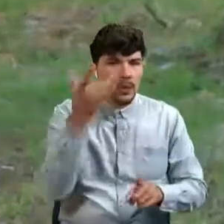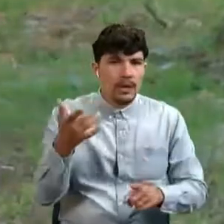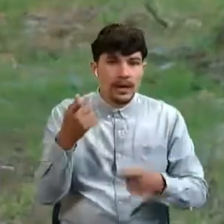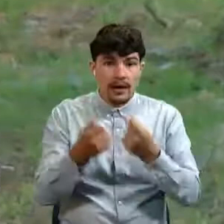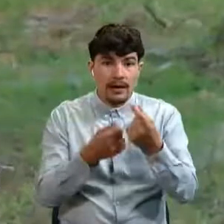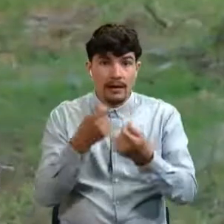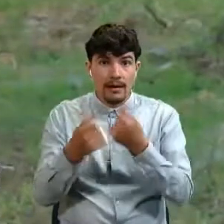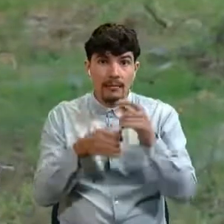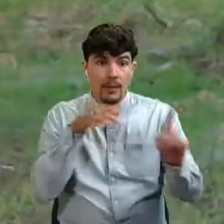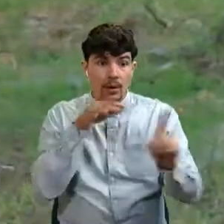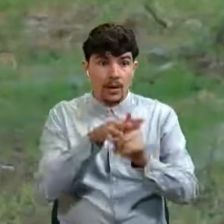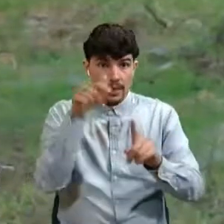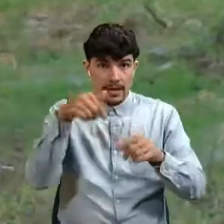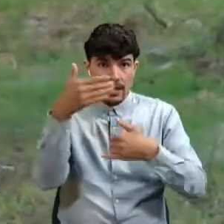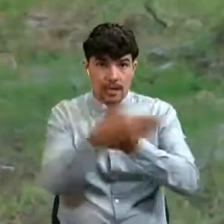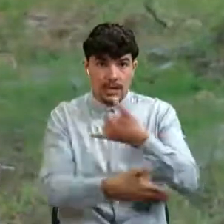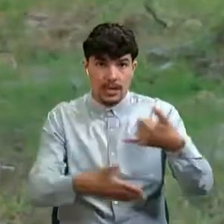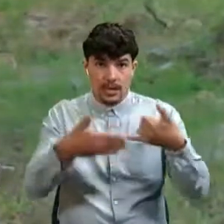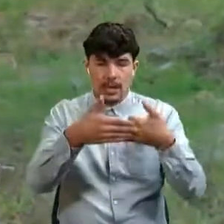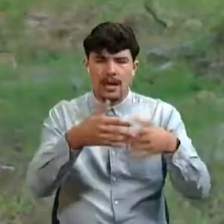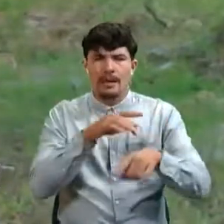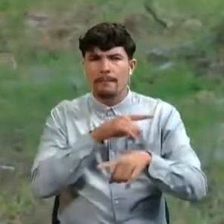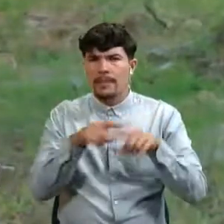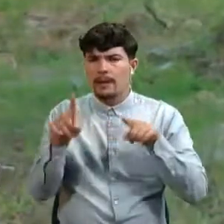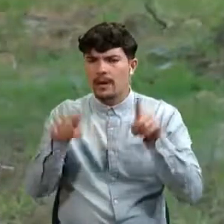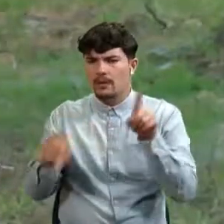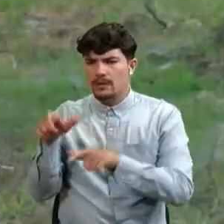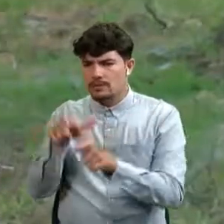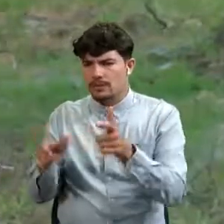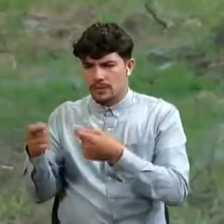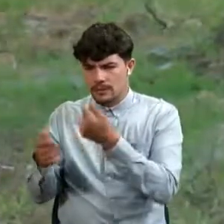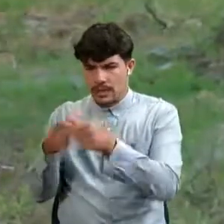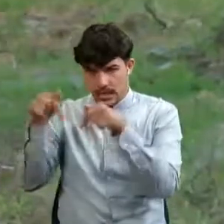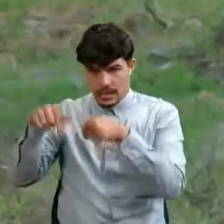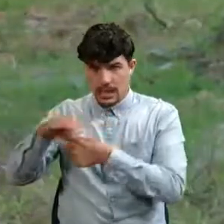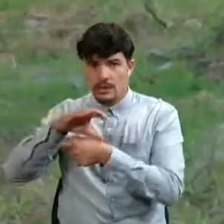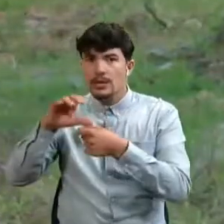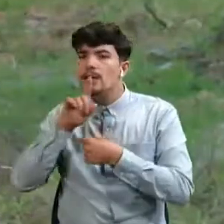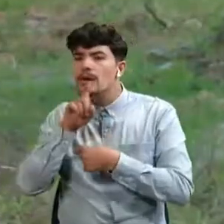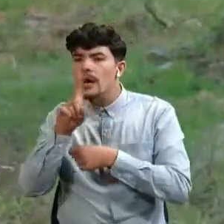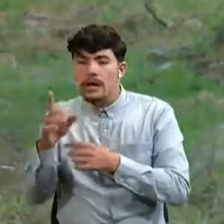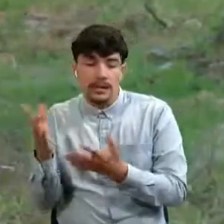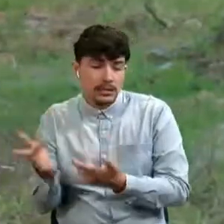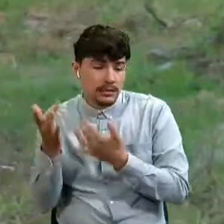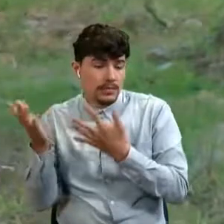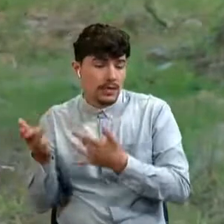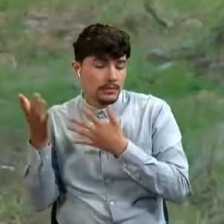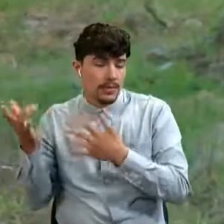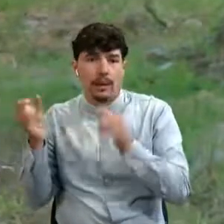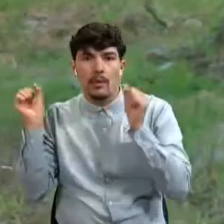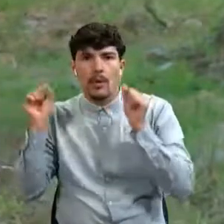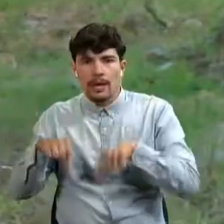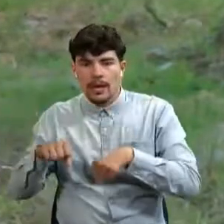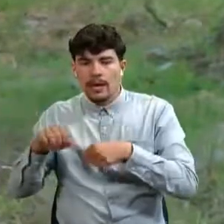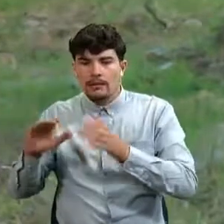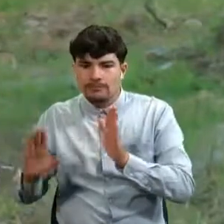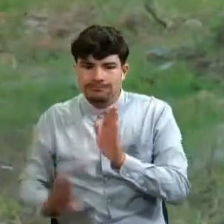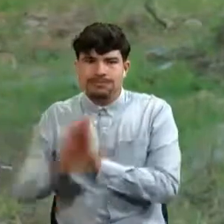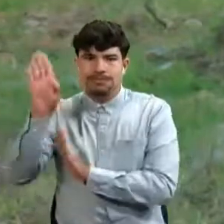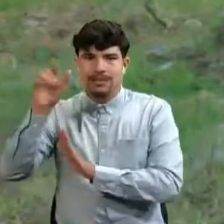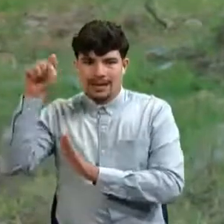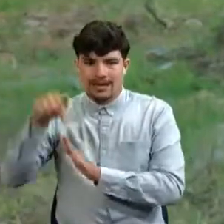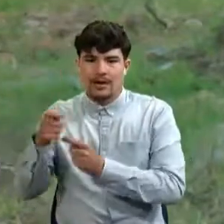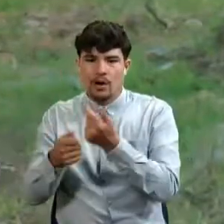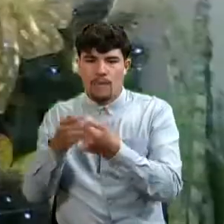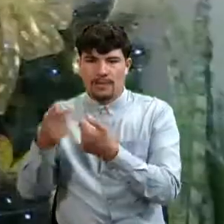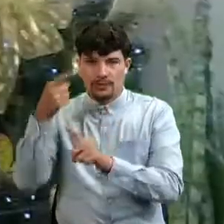que ha afrontado el país sin embargo muchos de los comerciantes en bucaramanga guardan las esperanzas para poder reactivar el comercio en esta